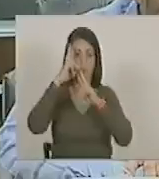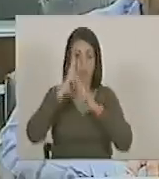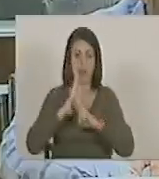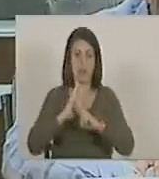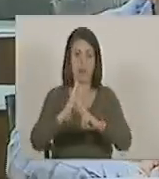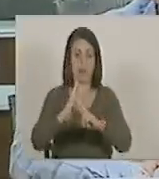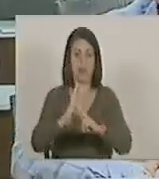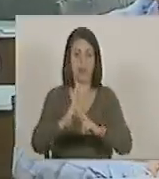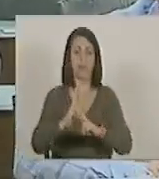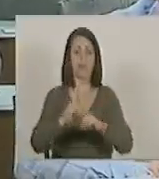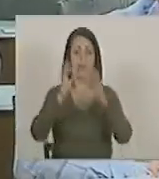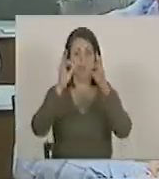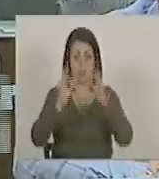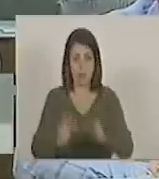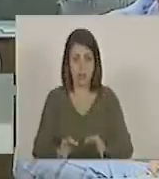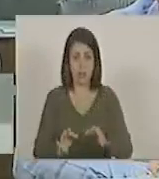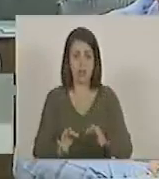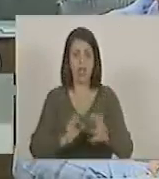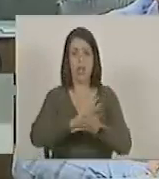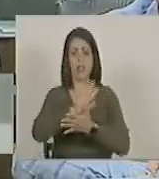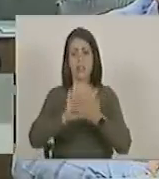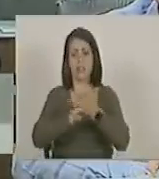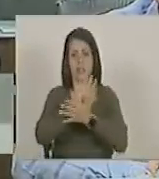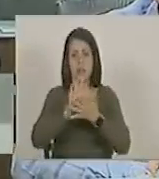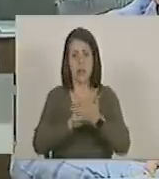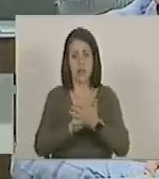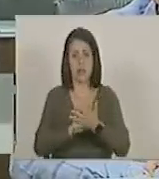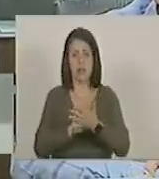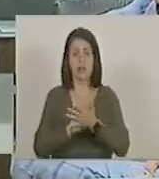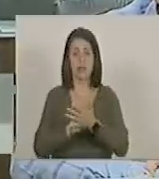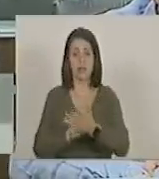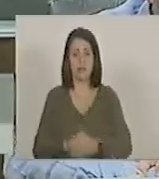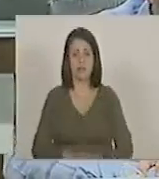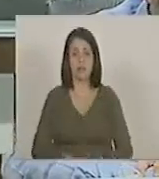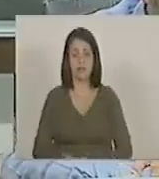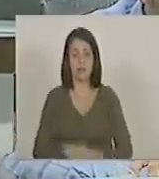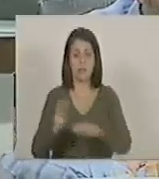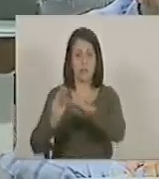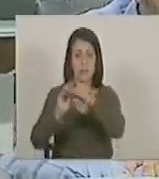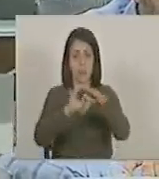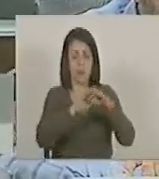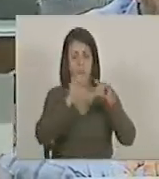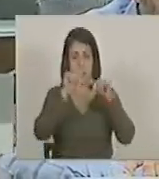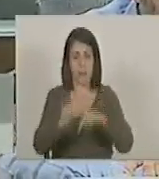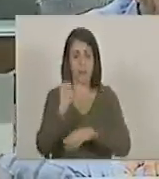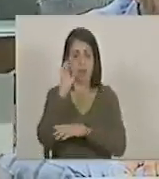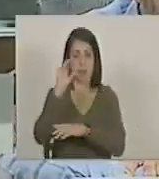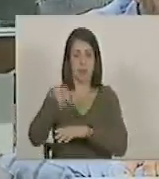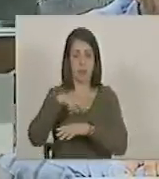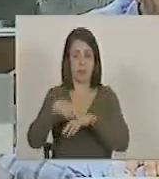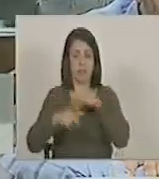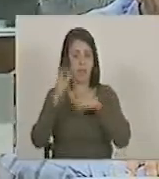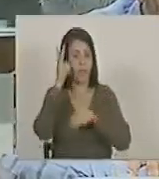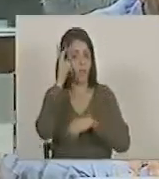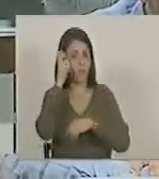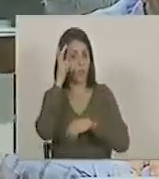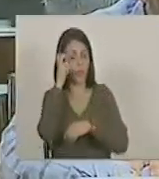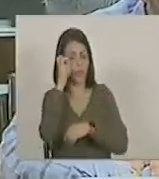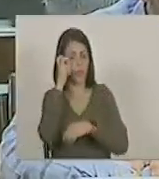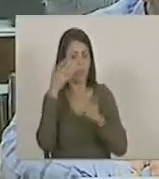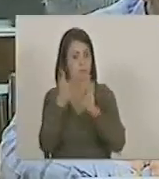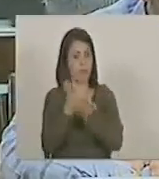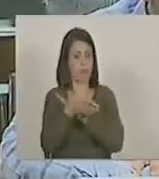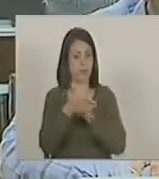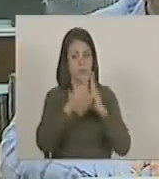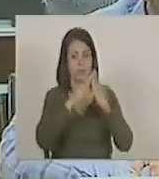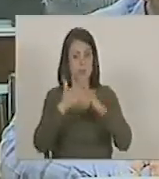respeto y que oficialicemos la lengua de señas. Llamado que desde este Parlamento venimos escuchando, no solo para